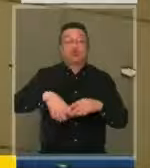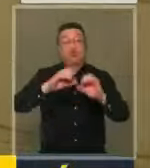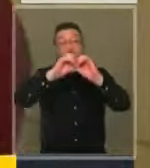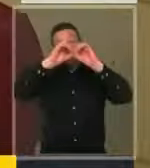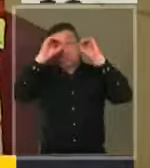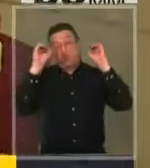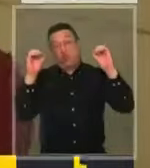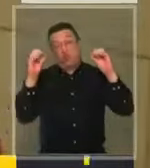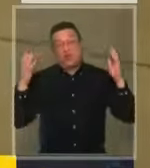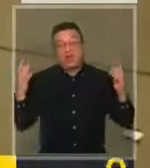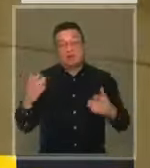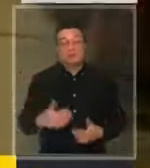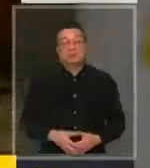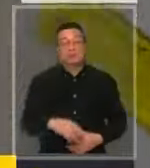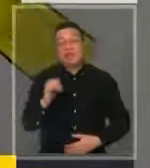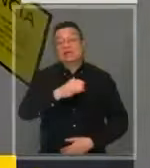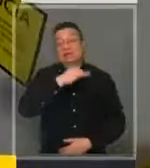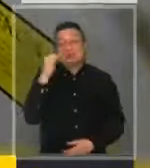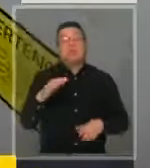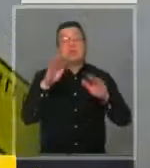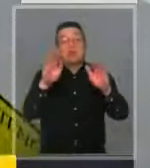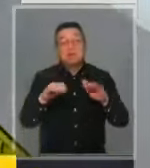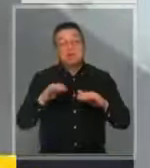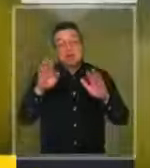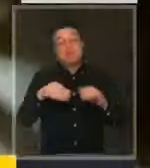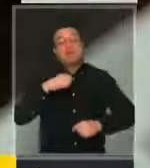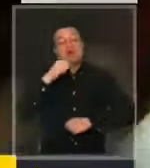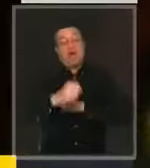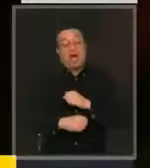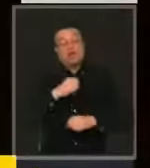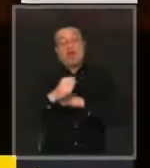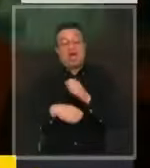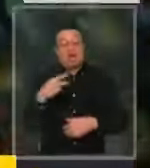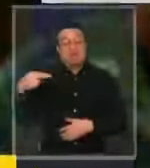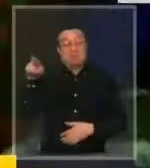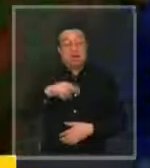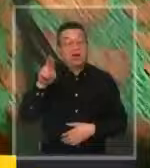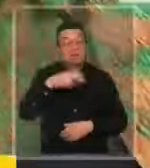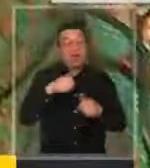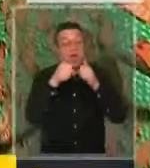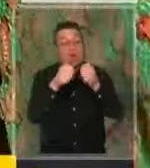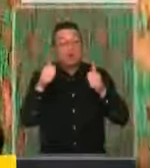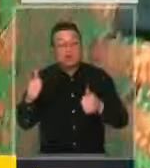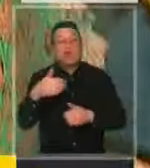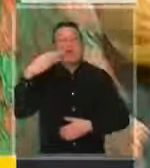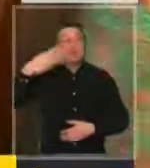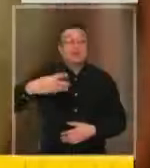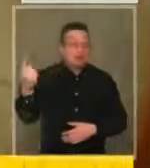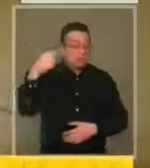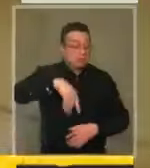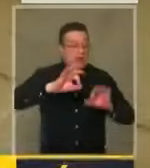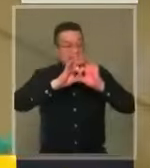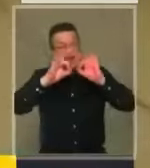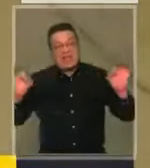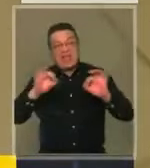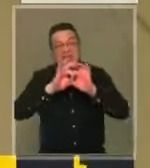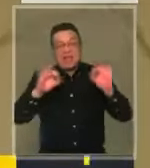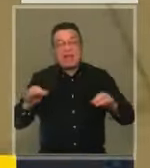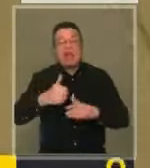aquí. Y siempre lo mismo, todos los años. No se acercan las autoridades del municipio, nada. El